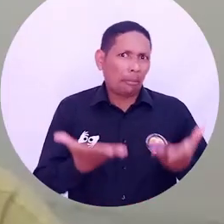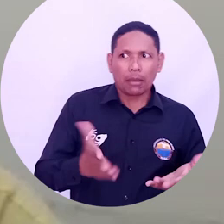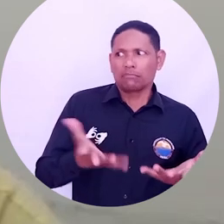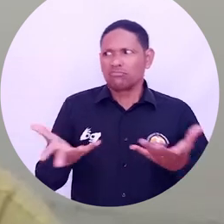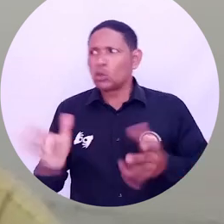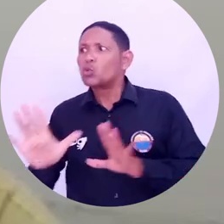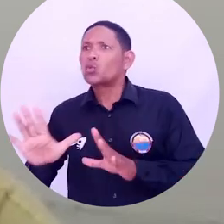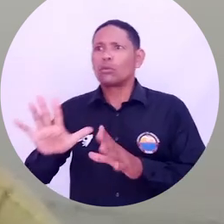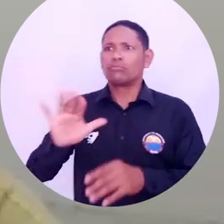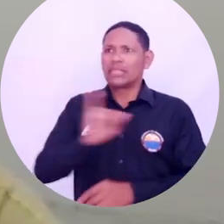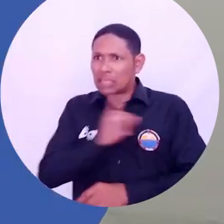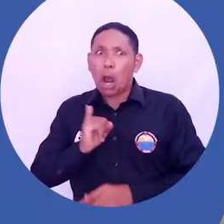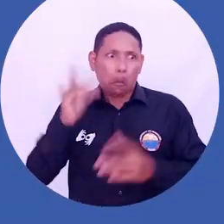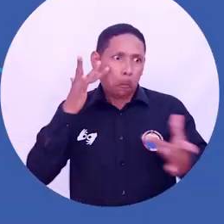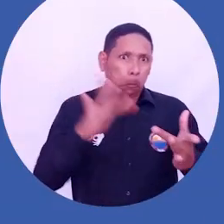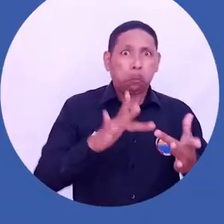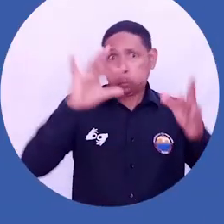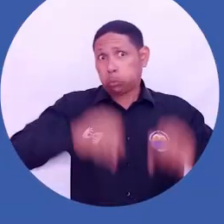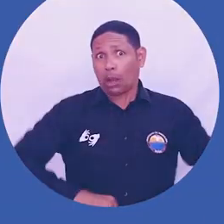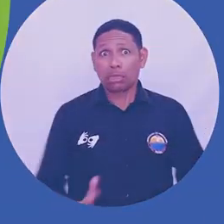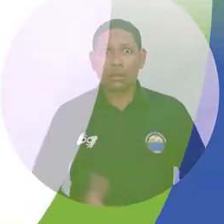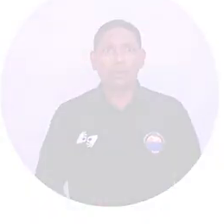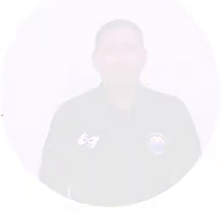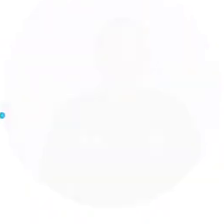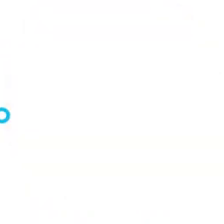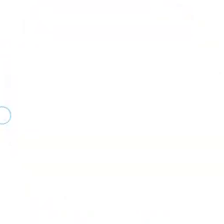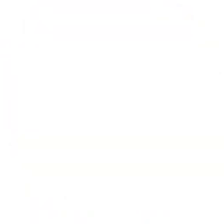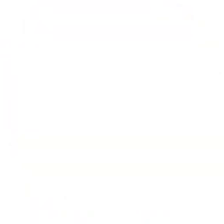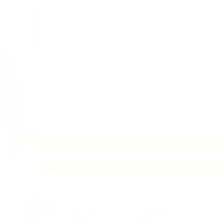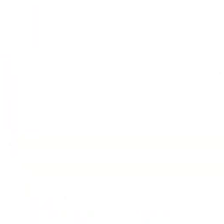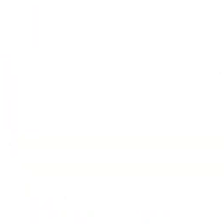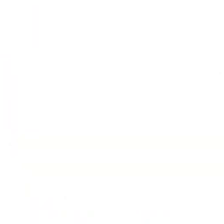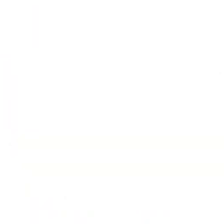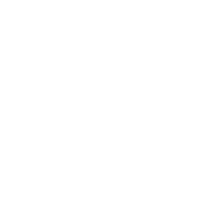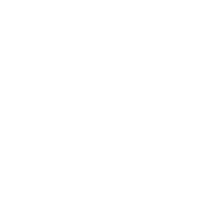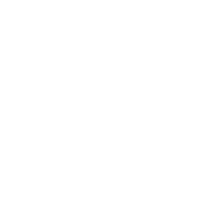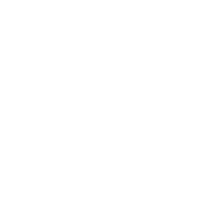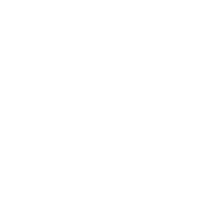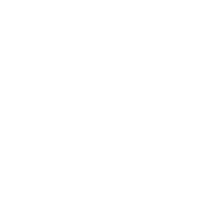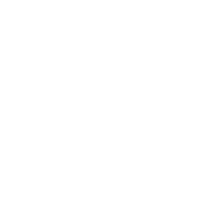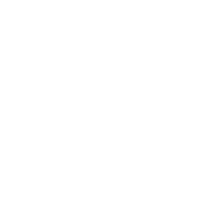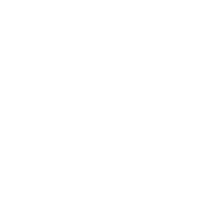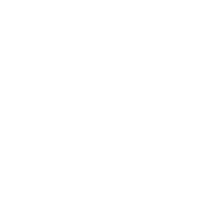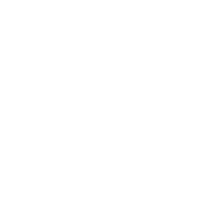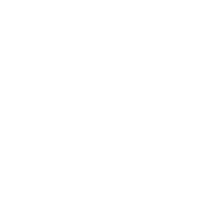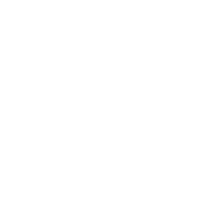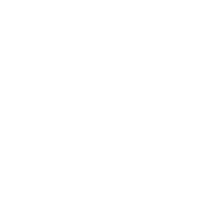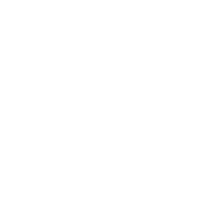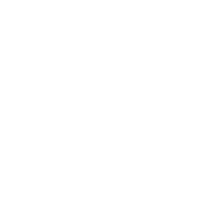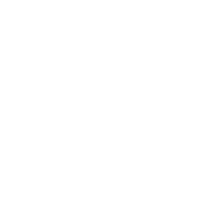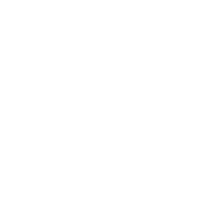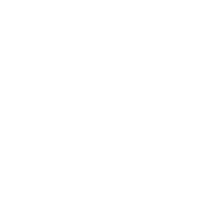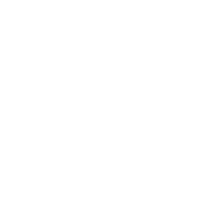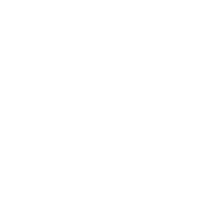contexto geográfico donde se encuentran. Universidad del Magdalena, aún más incluyente e innovadora.